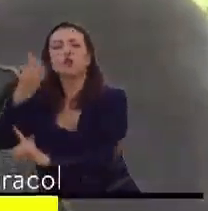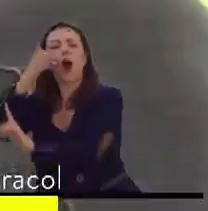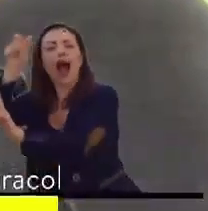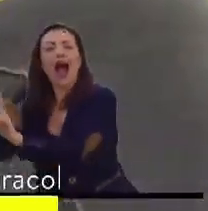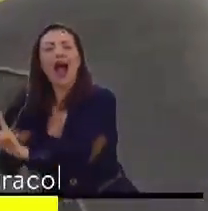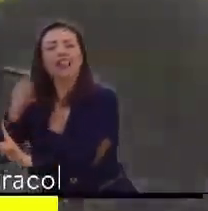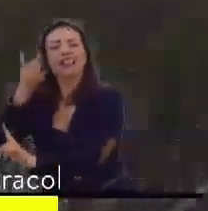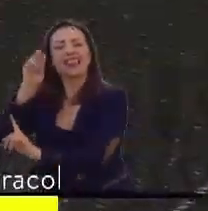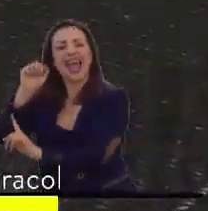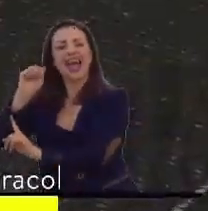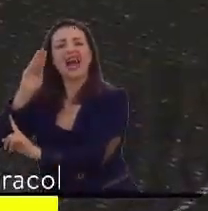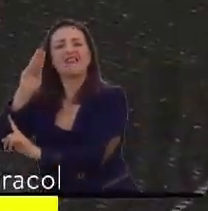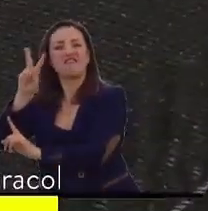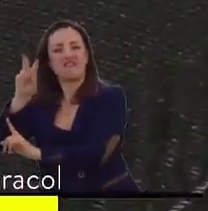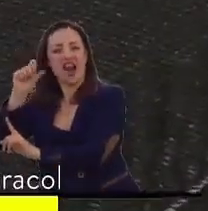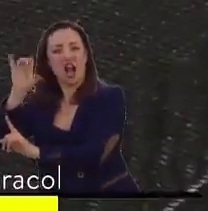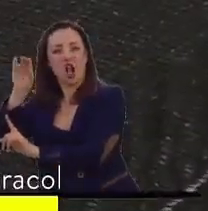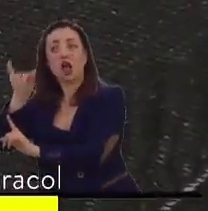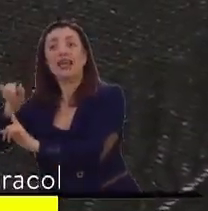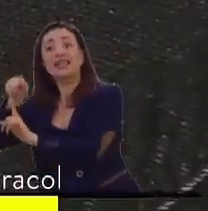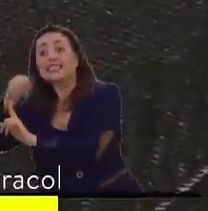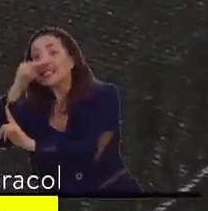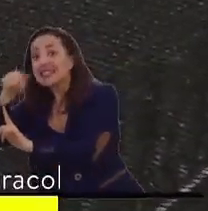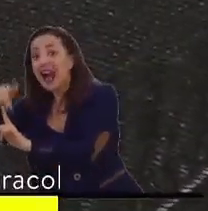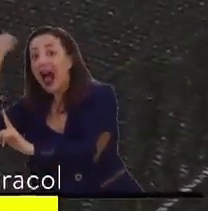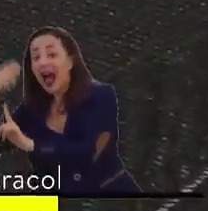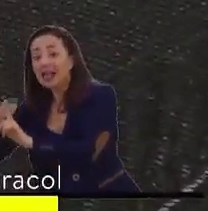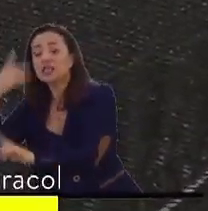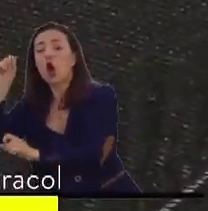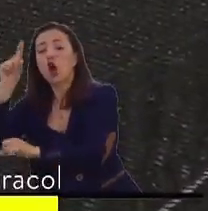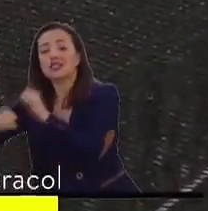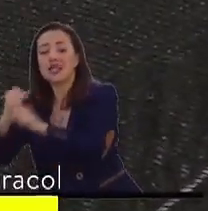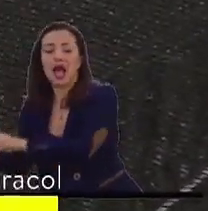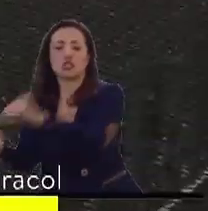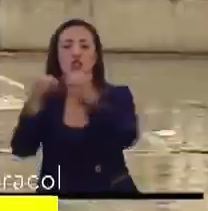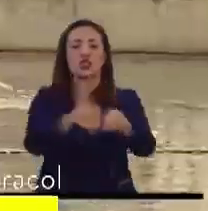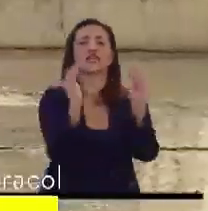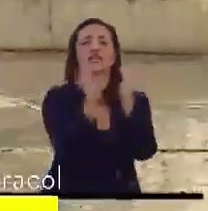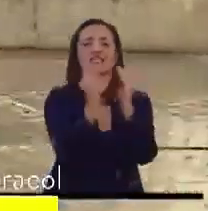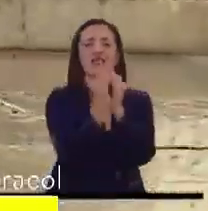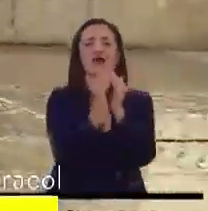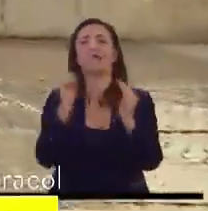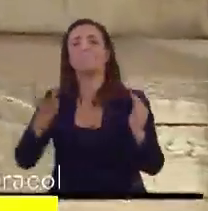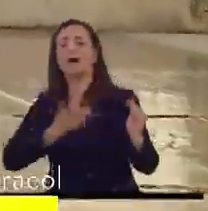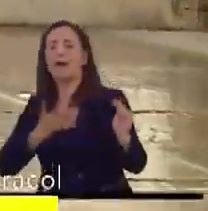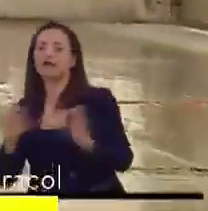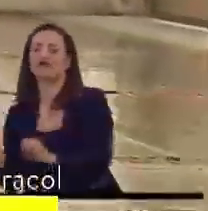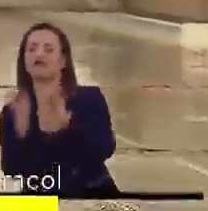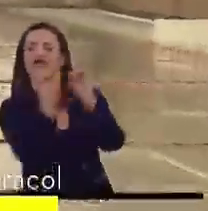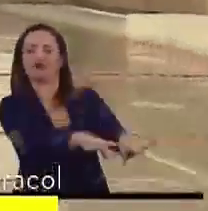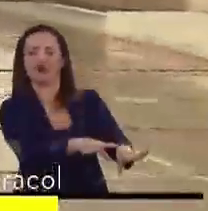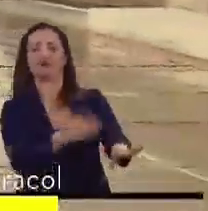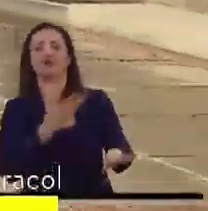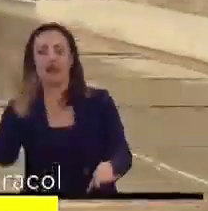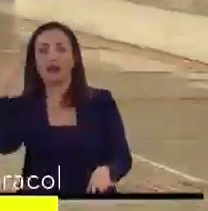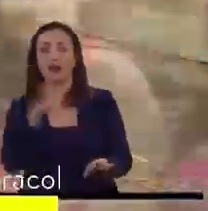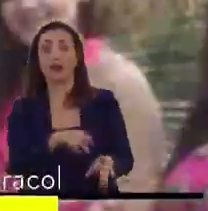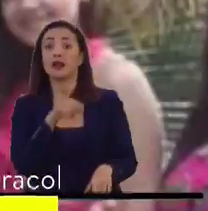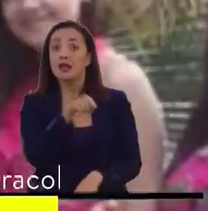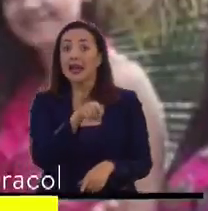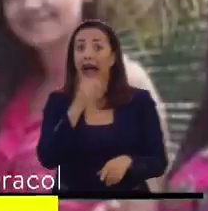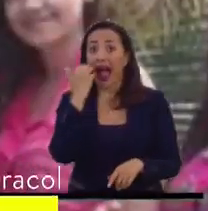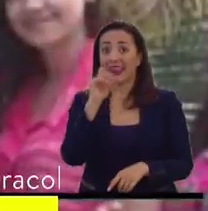fue abandonada a los 11 años por su mamá y llegó a vivir al Instituto Colombiano de Bienestar Familiar. Diana Baloy tiene cientos de hermanos